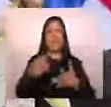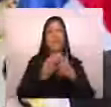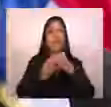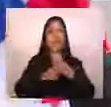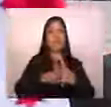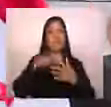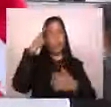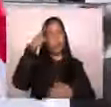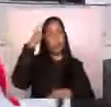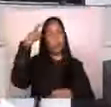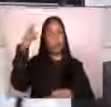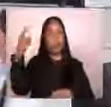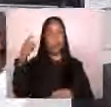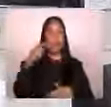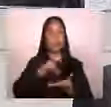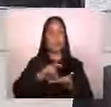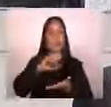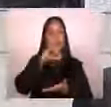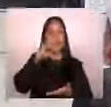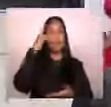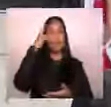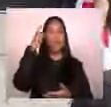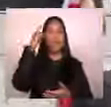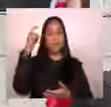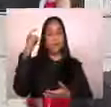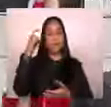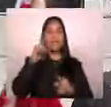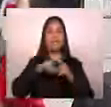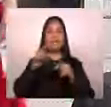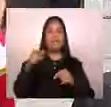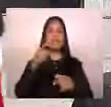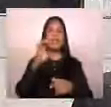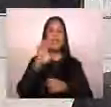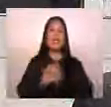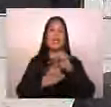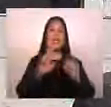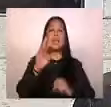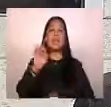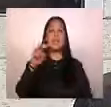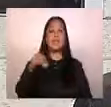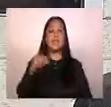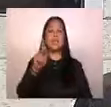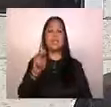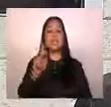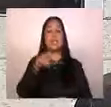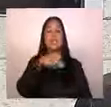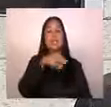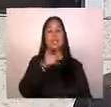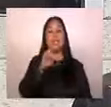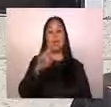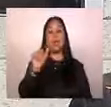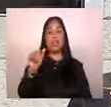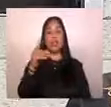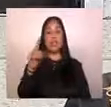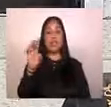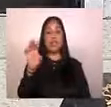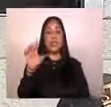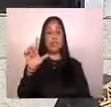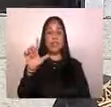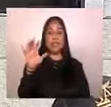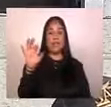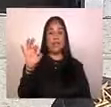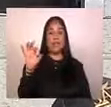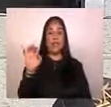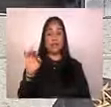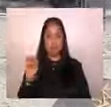en 2016 por inquietud de los profesores Efrén Mazariegos y Nora de León, con ayuda de